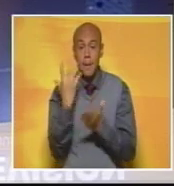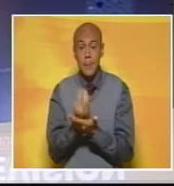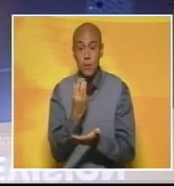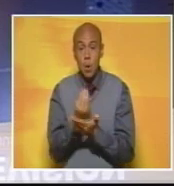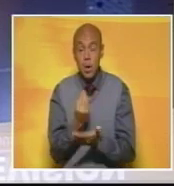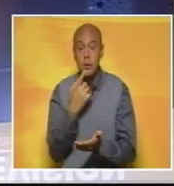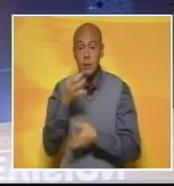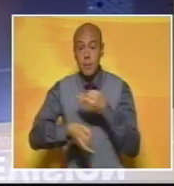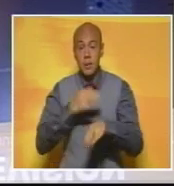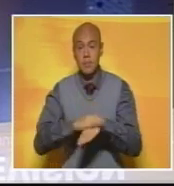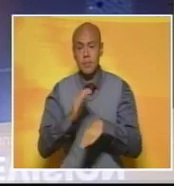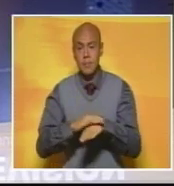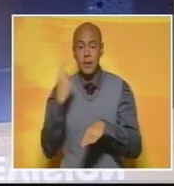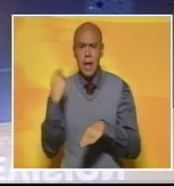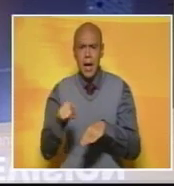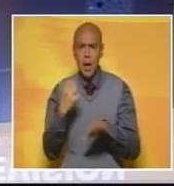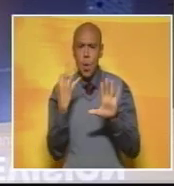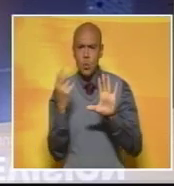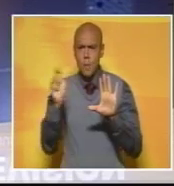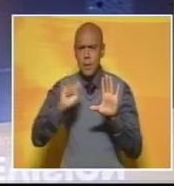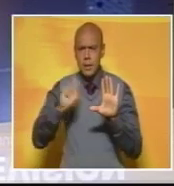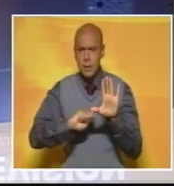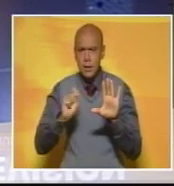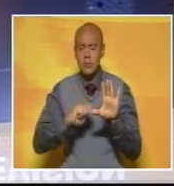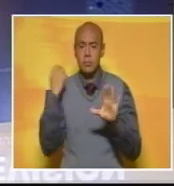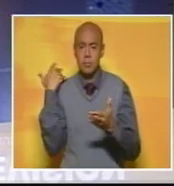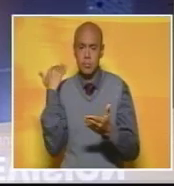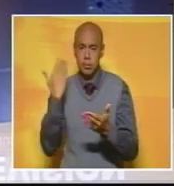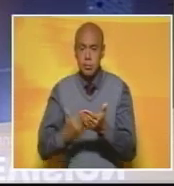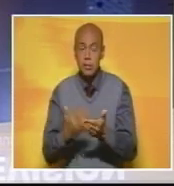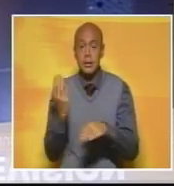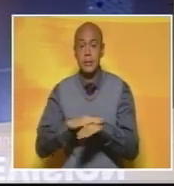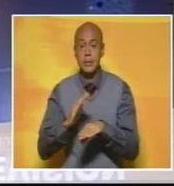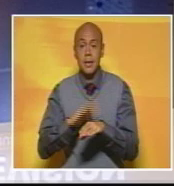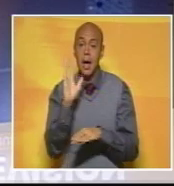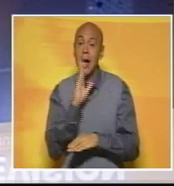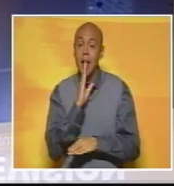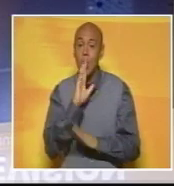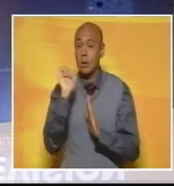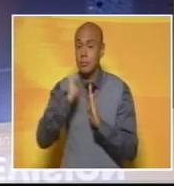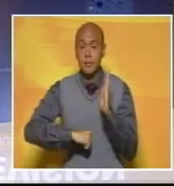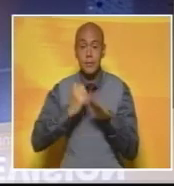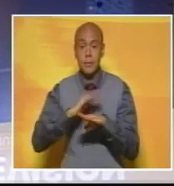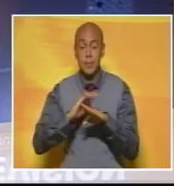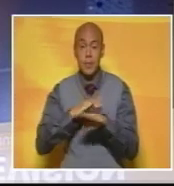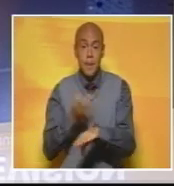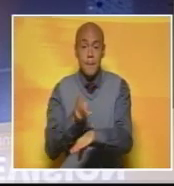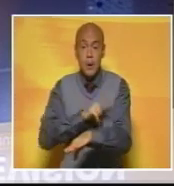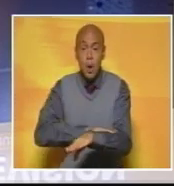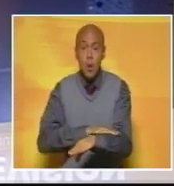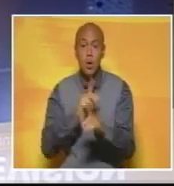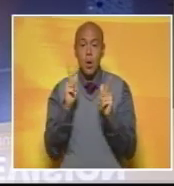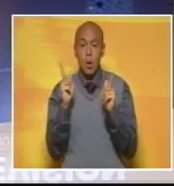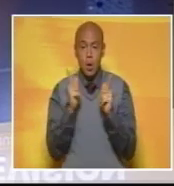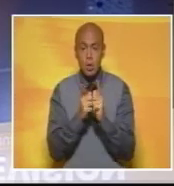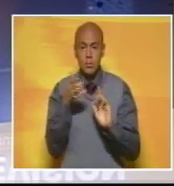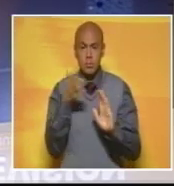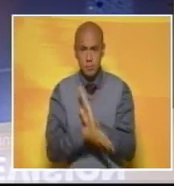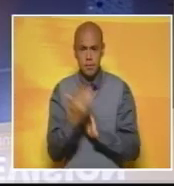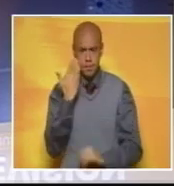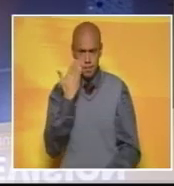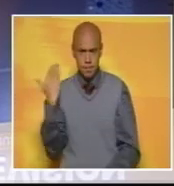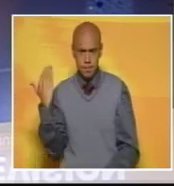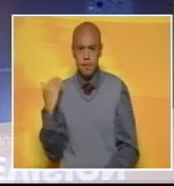falta de agua en la zona desde hace 8 meses. Señalaron que la situación se ha agudizado en los últimos días. Nuestro compañero Luis Bustamante